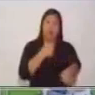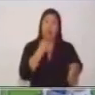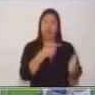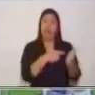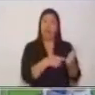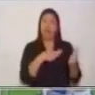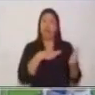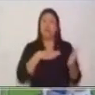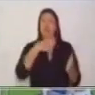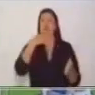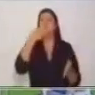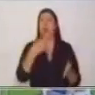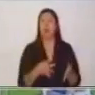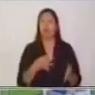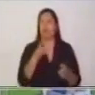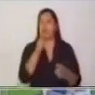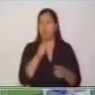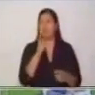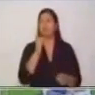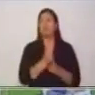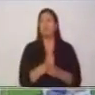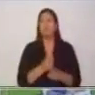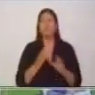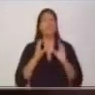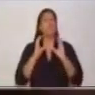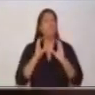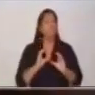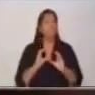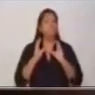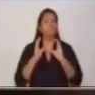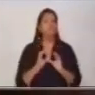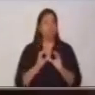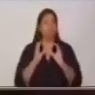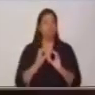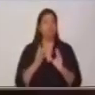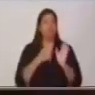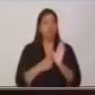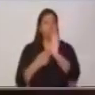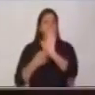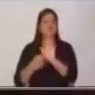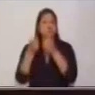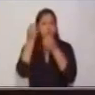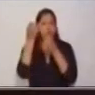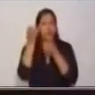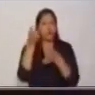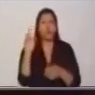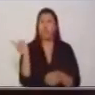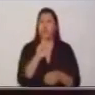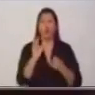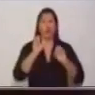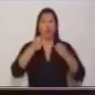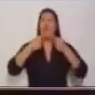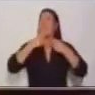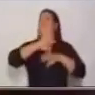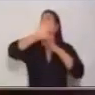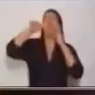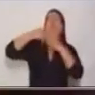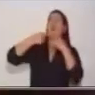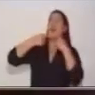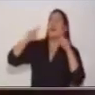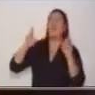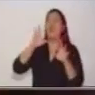que tener cuidado al momento nosotros de presentar nuestra información. No es que no podamos hablar de todo, sino que tenemos